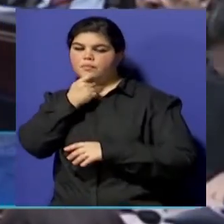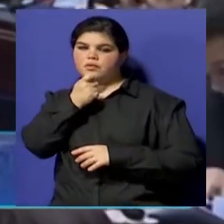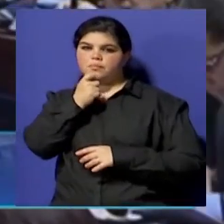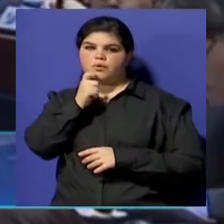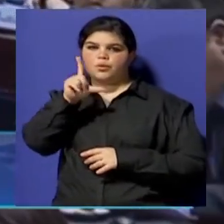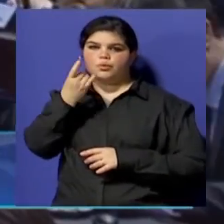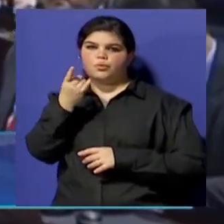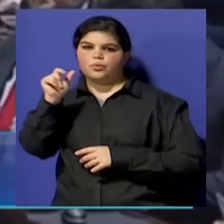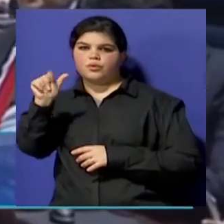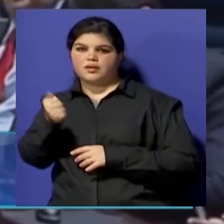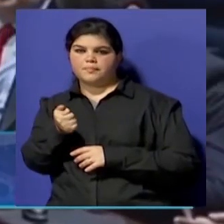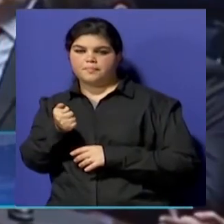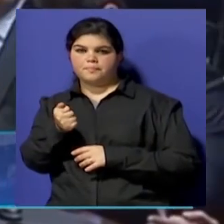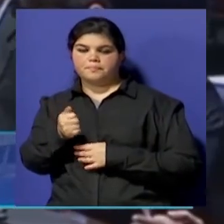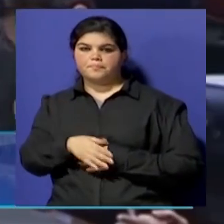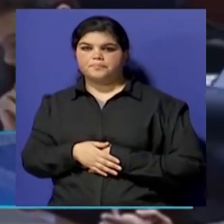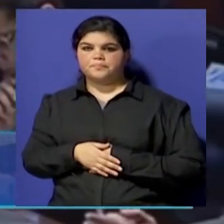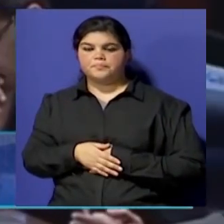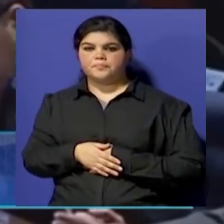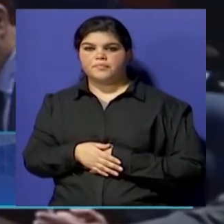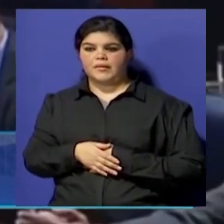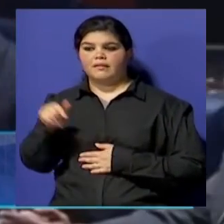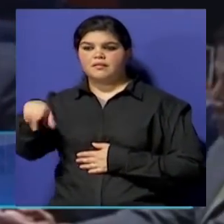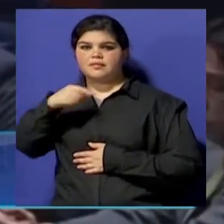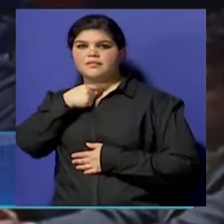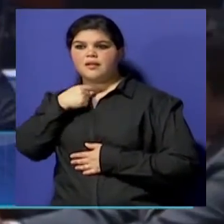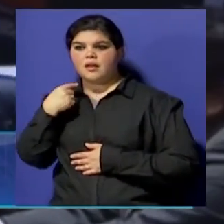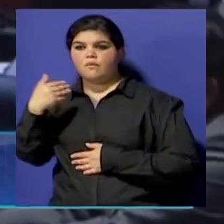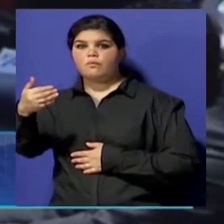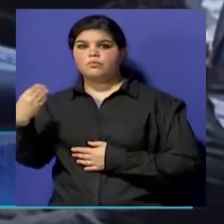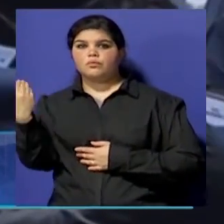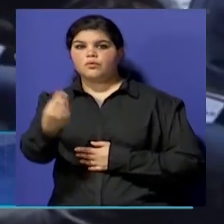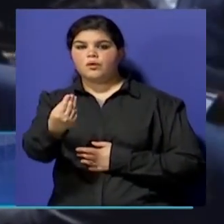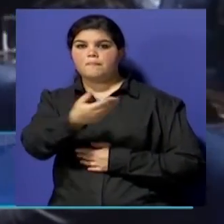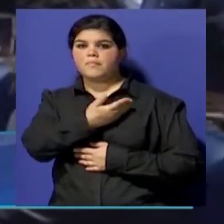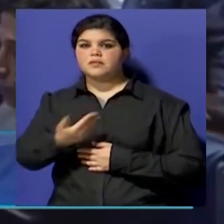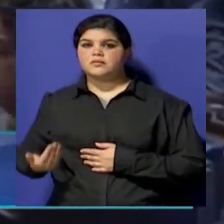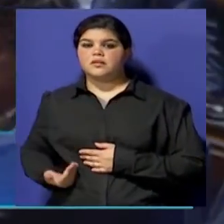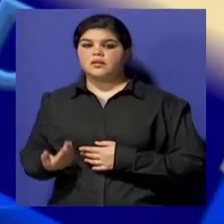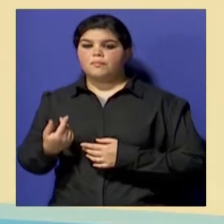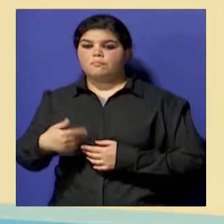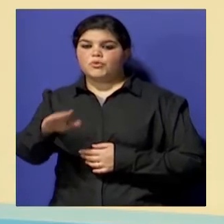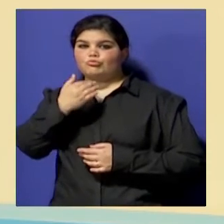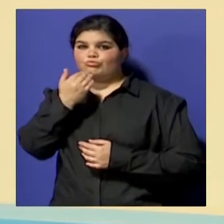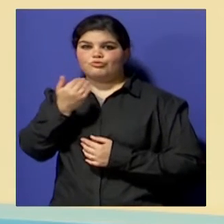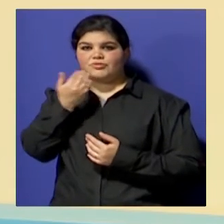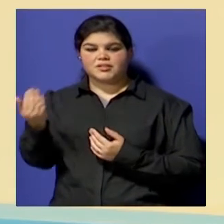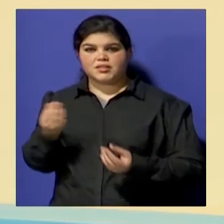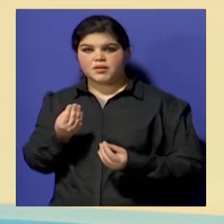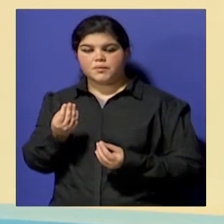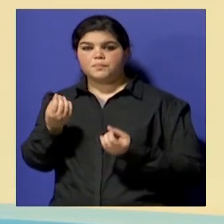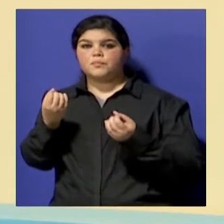que aspira a ser candidato a la presidencia, pero no sabemos, tal vez, digamos, porque también